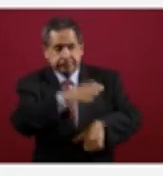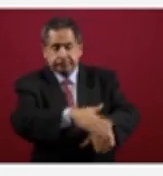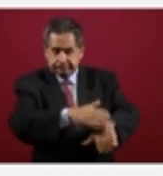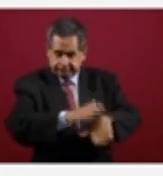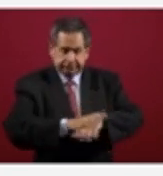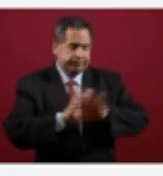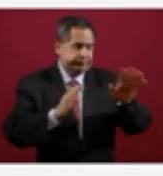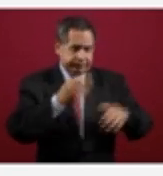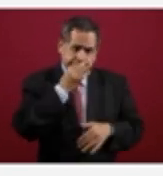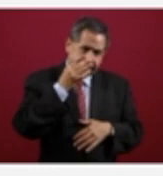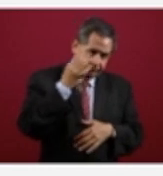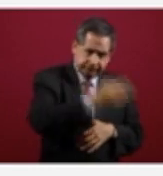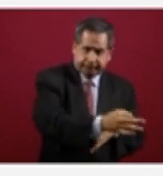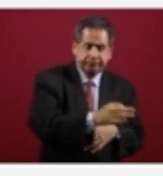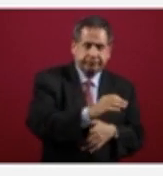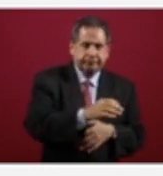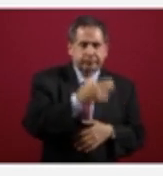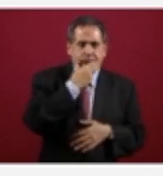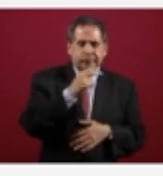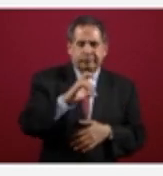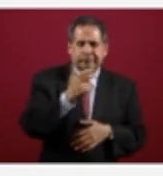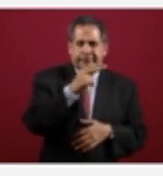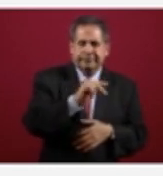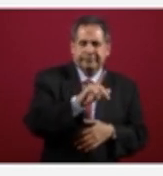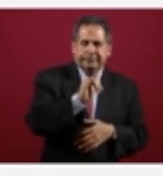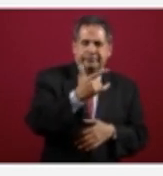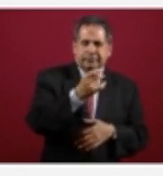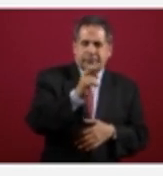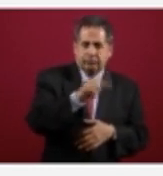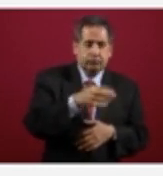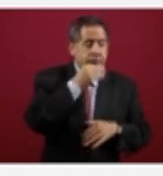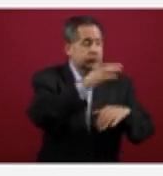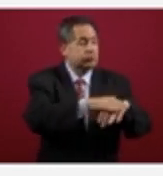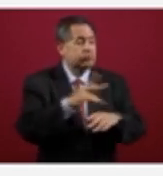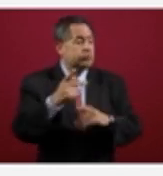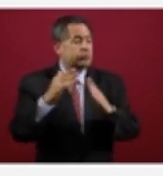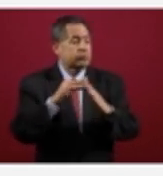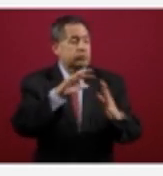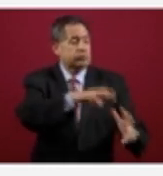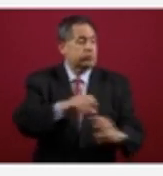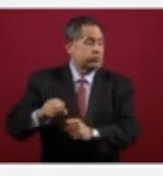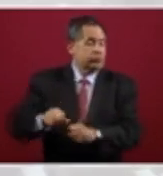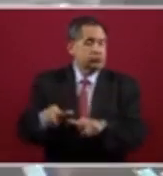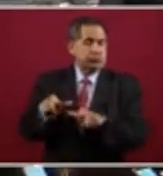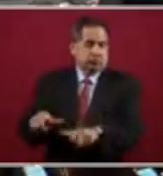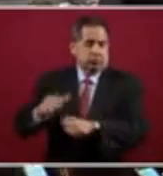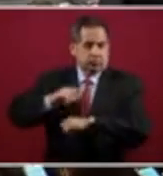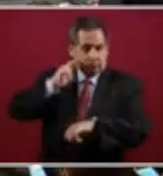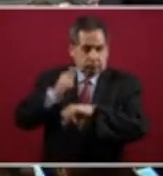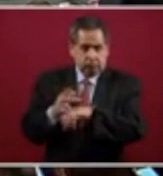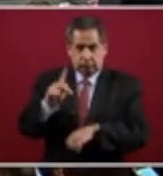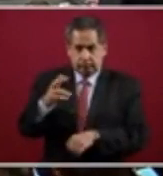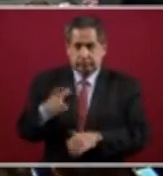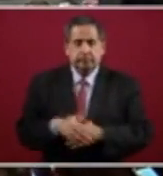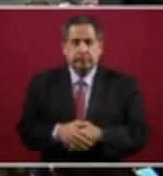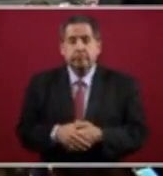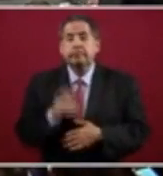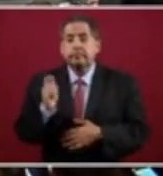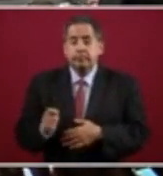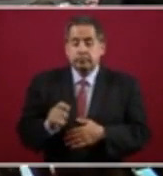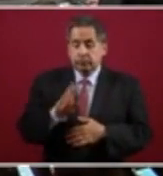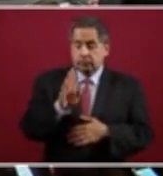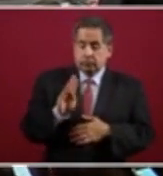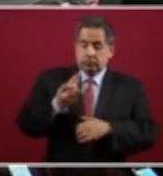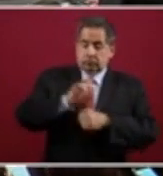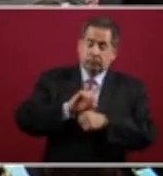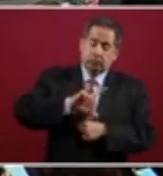ciudadano chino-mexicano Chen Lijigong respecto a este aseguramiento. Y lo más importante es que después de 90 días para ejercer